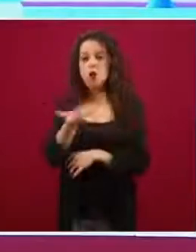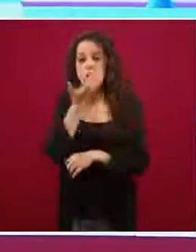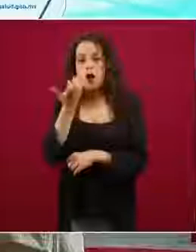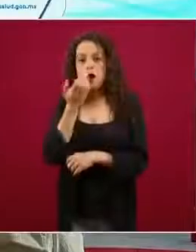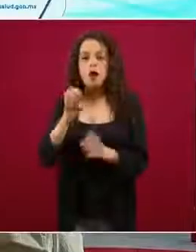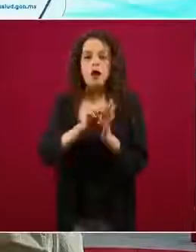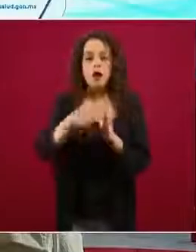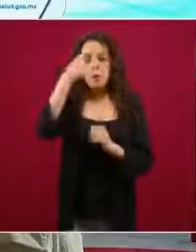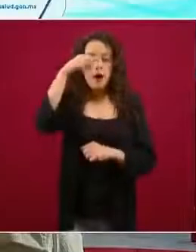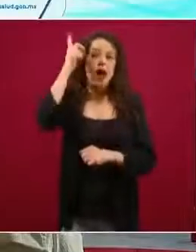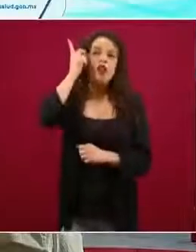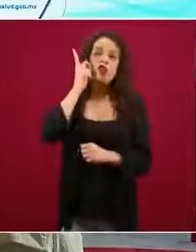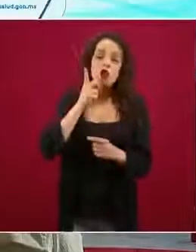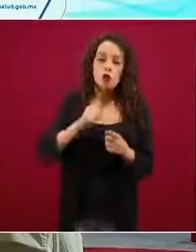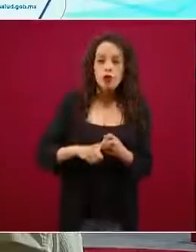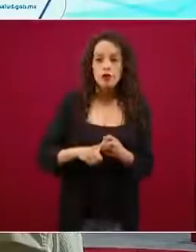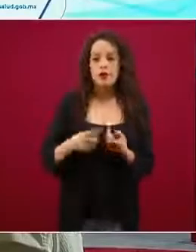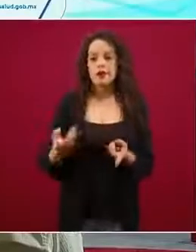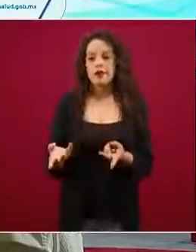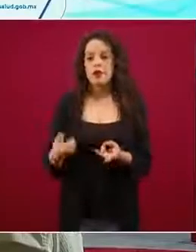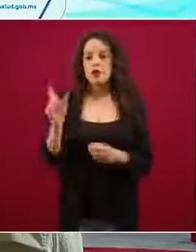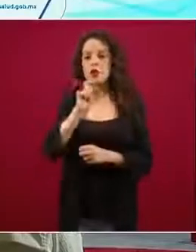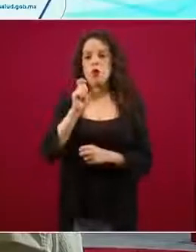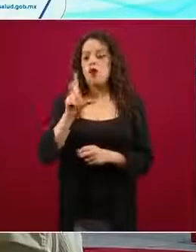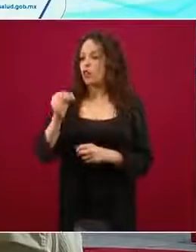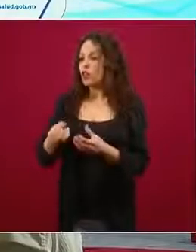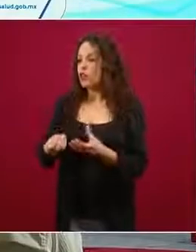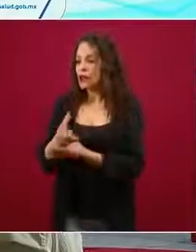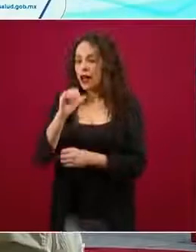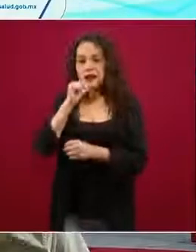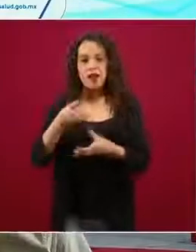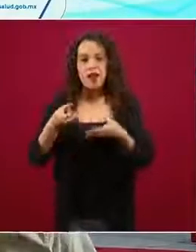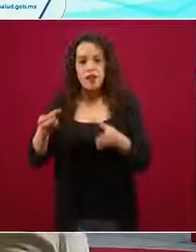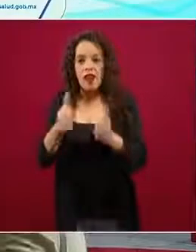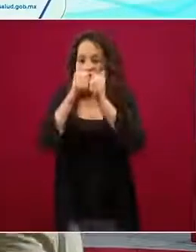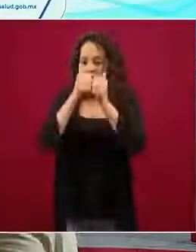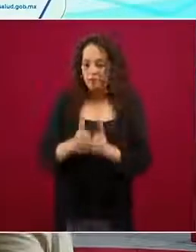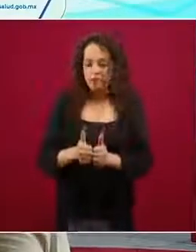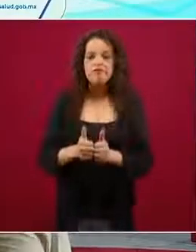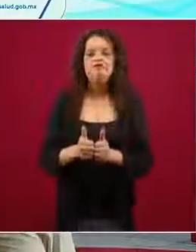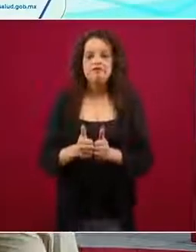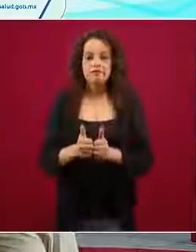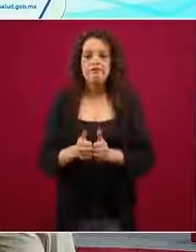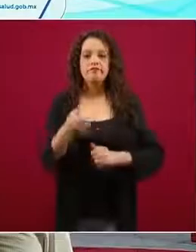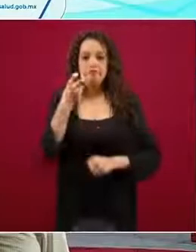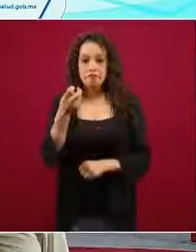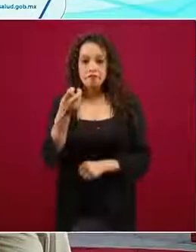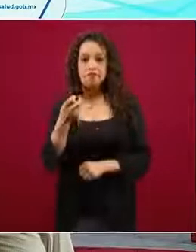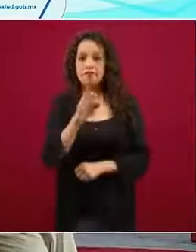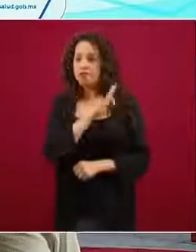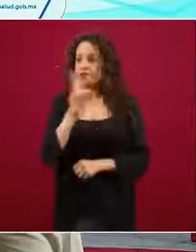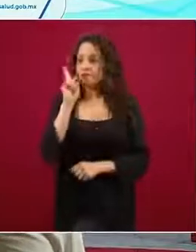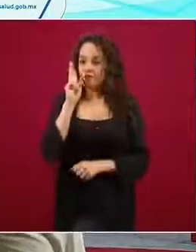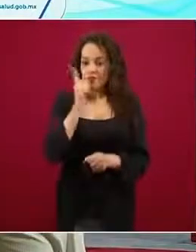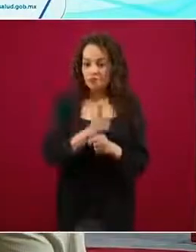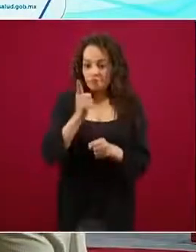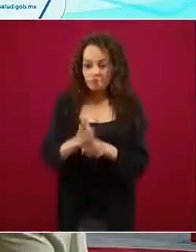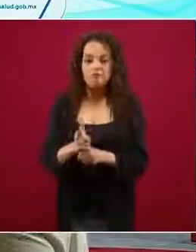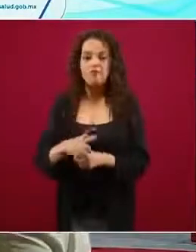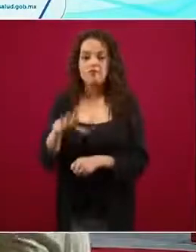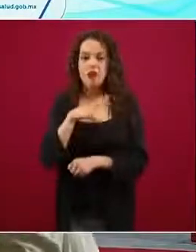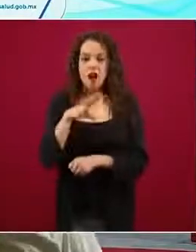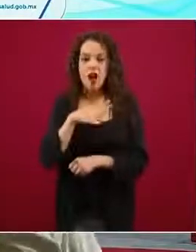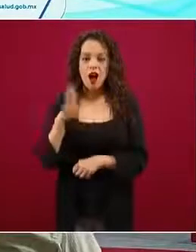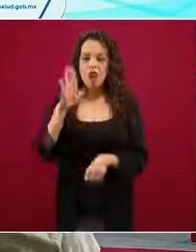cuidan, cuando ya no estamos saliendo de casa, pues ¿qué podemos encontrar? Que aumente la irritabilidad, que se presenten